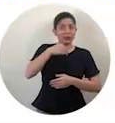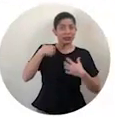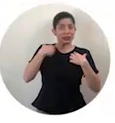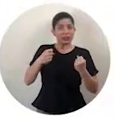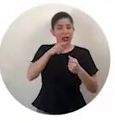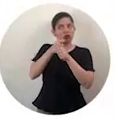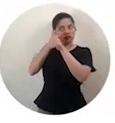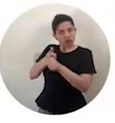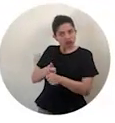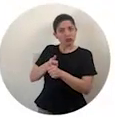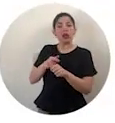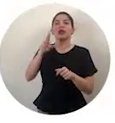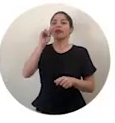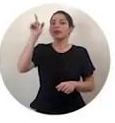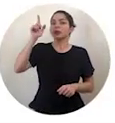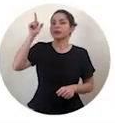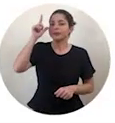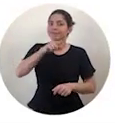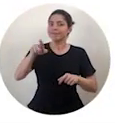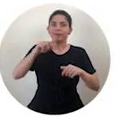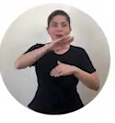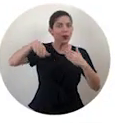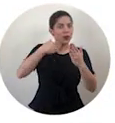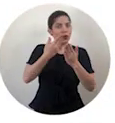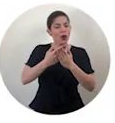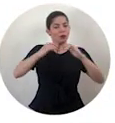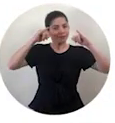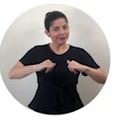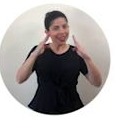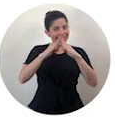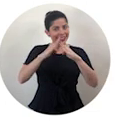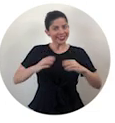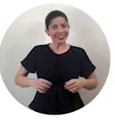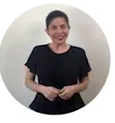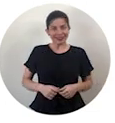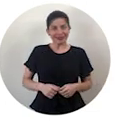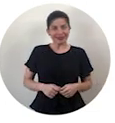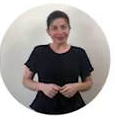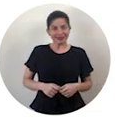el Ministerio de Salud y, por supuesto, quedándonos todos y todas en casa.